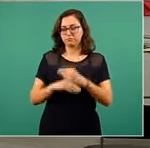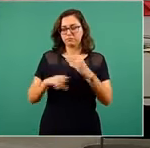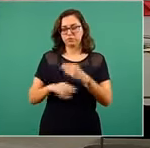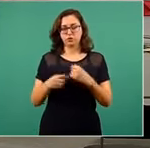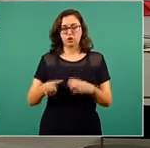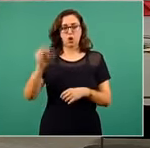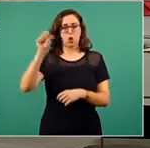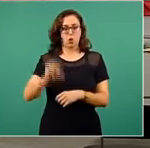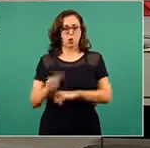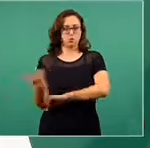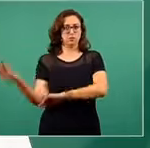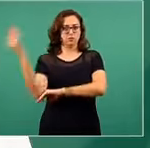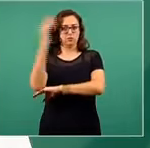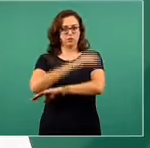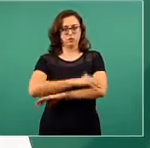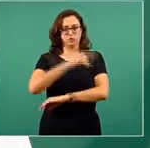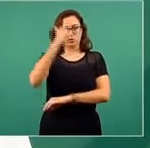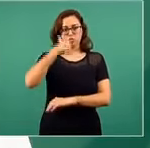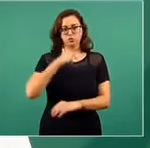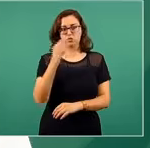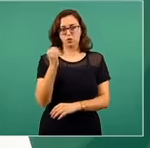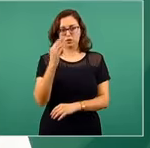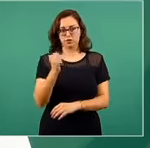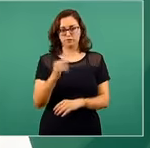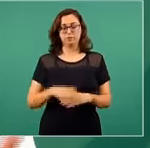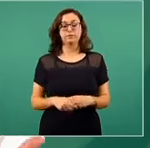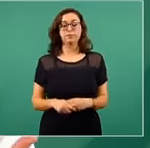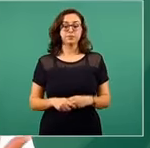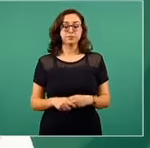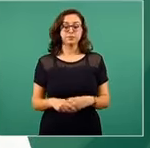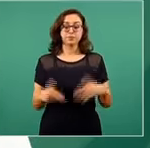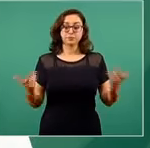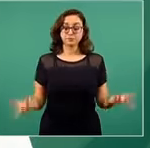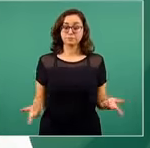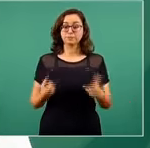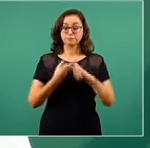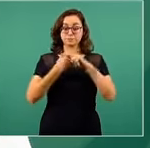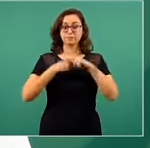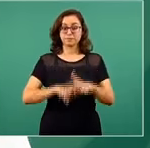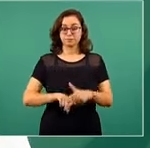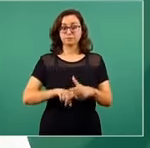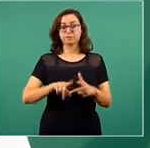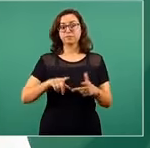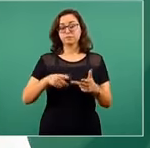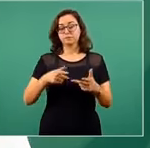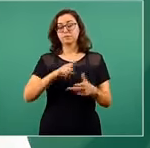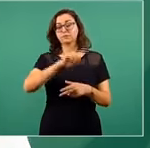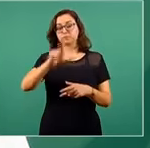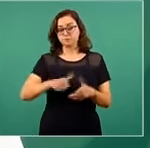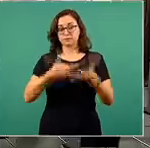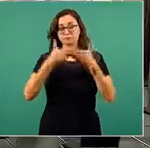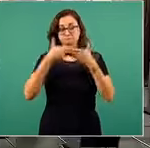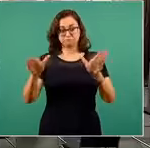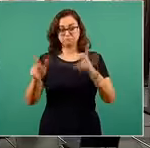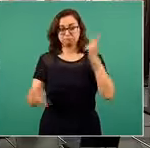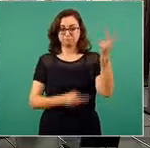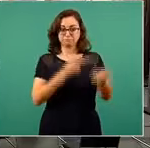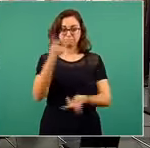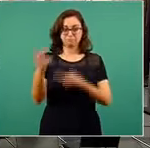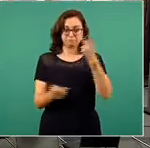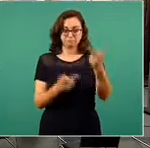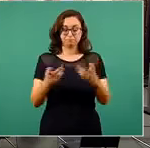vacunas aplicadas hasta las 21 horas. Y como siempre, abriremos con muchísimo gusto a preguntas y comentarios. Le